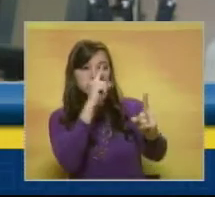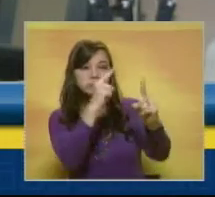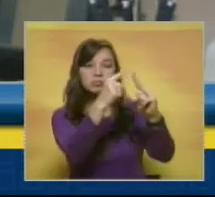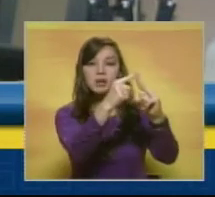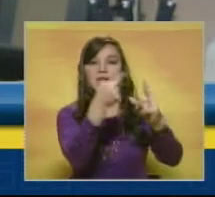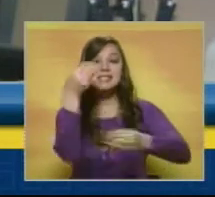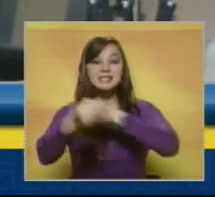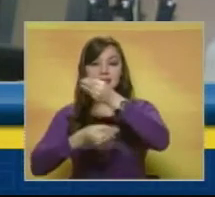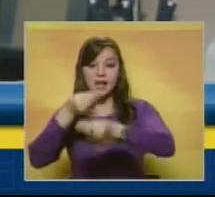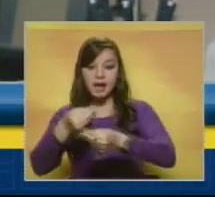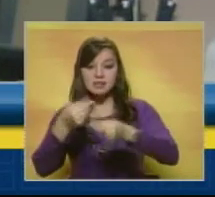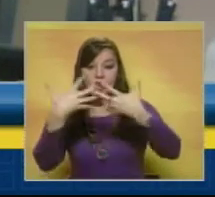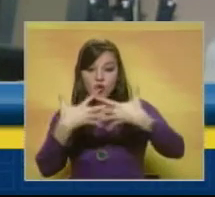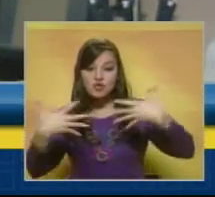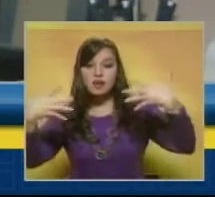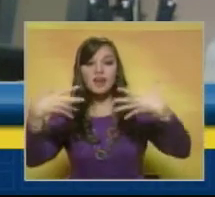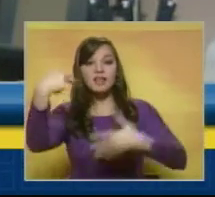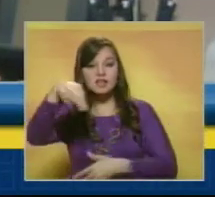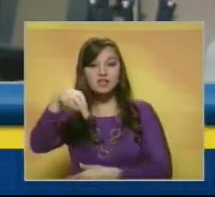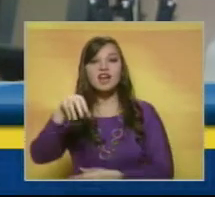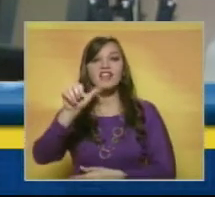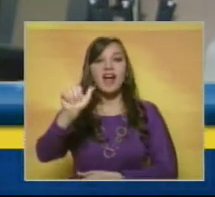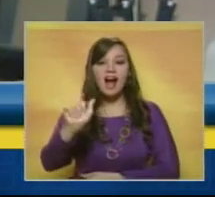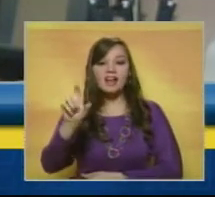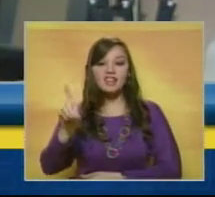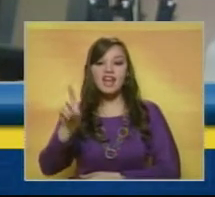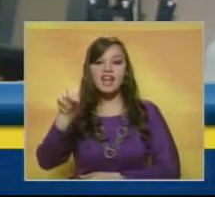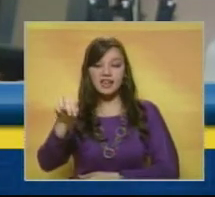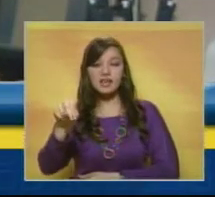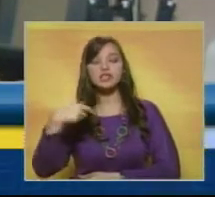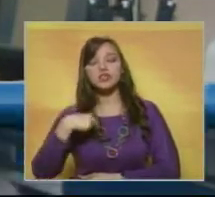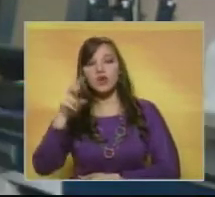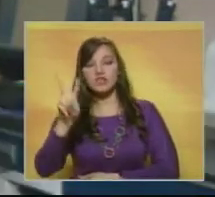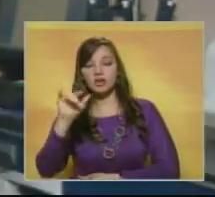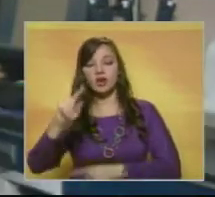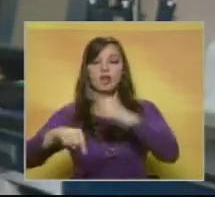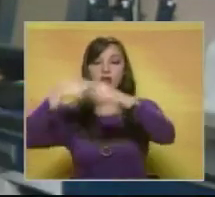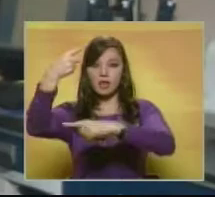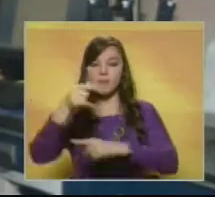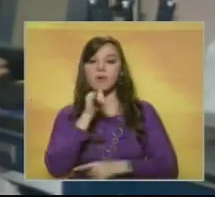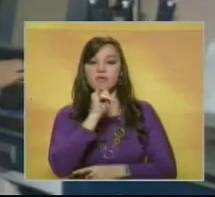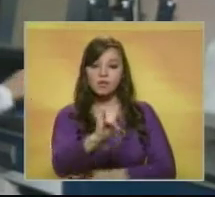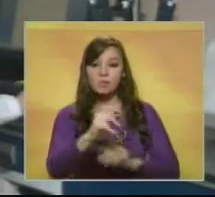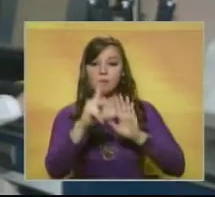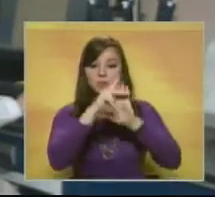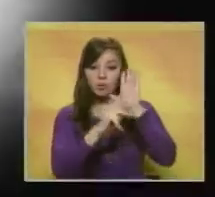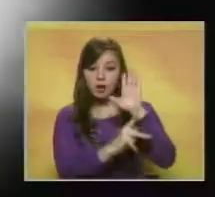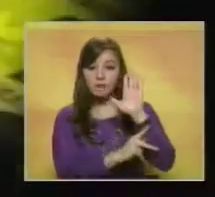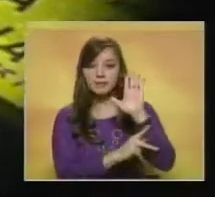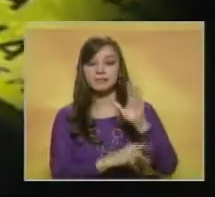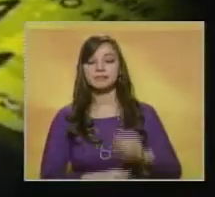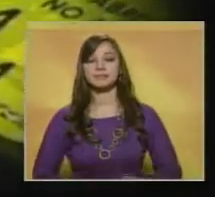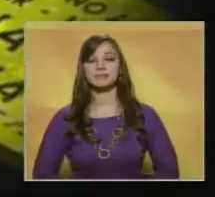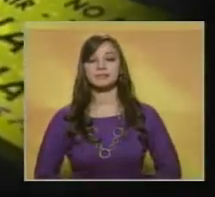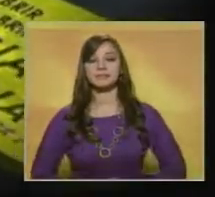la realización de una red nacional de ADN. Soy Victoria Joseph y nos vemos en una próxima oportunidad.